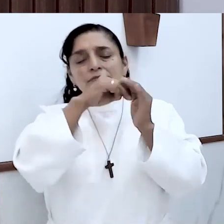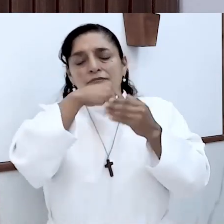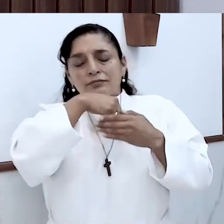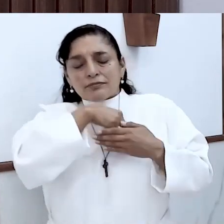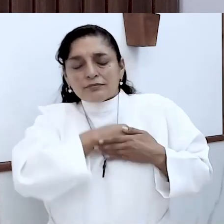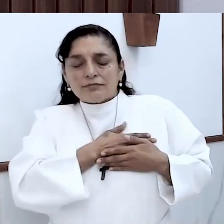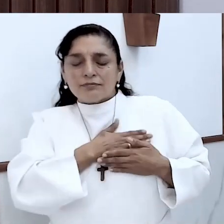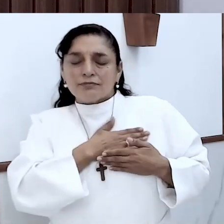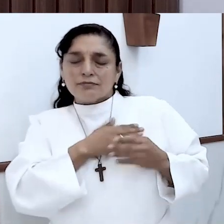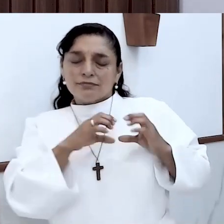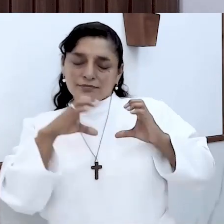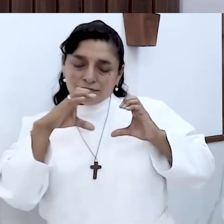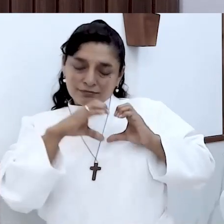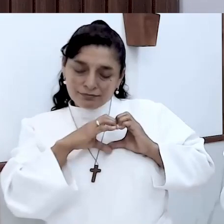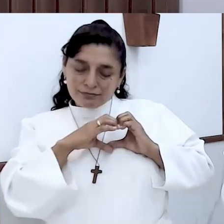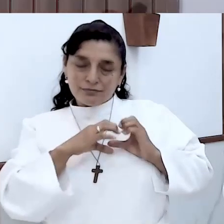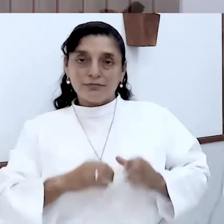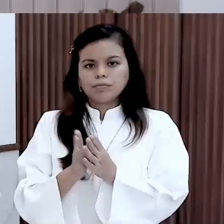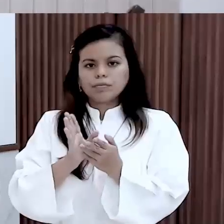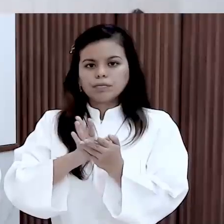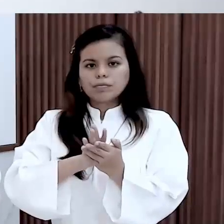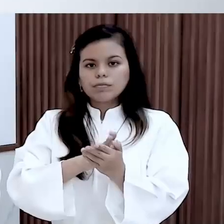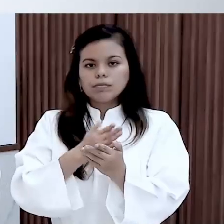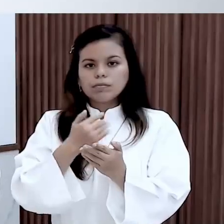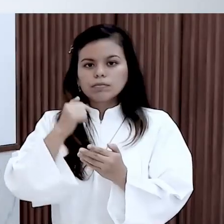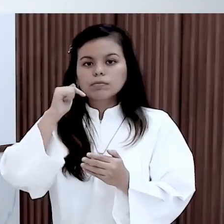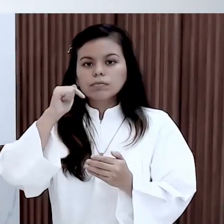de mi corazón. Aquí